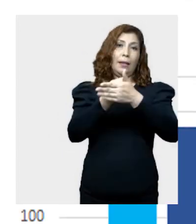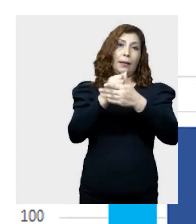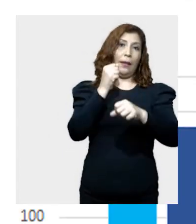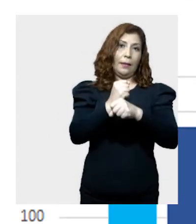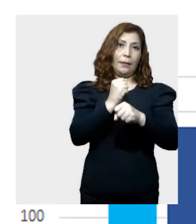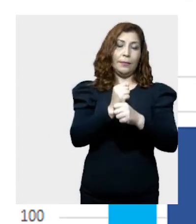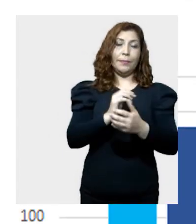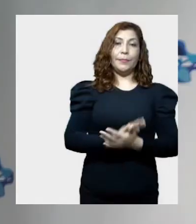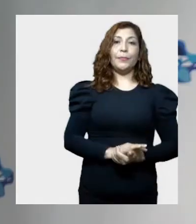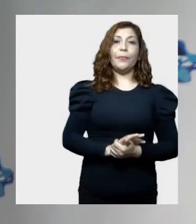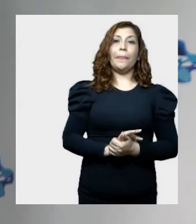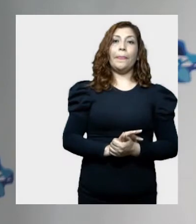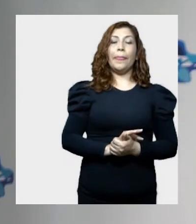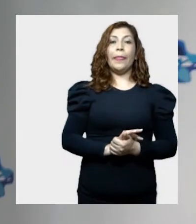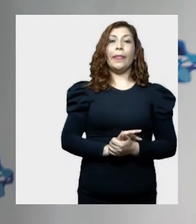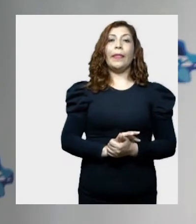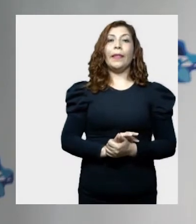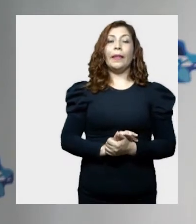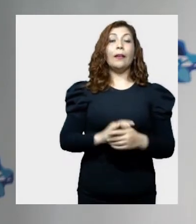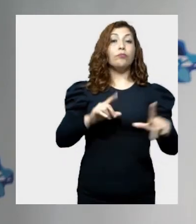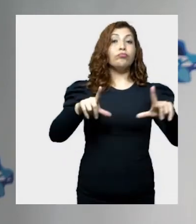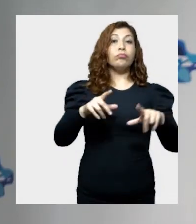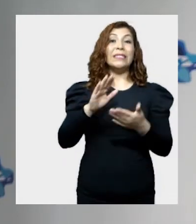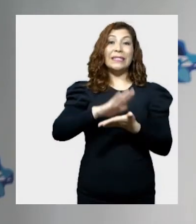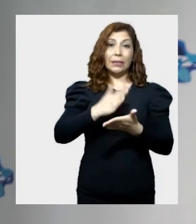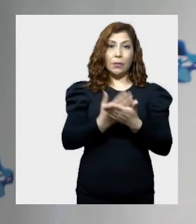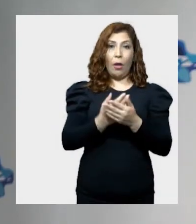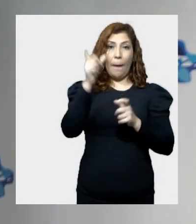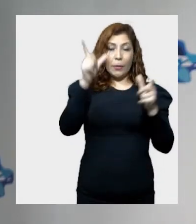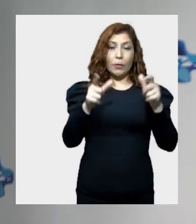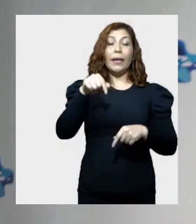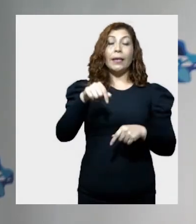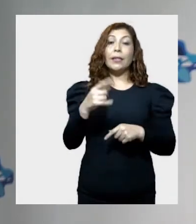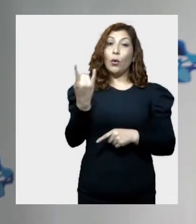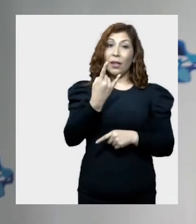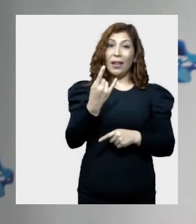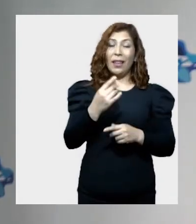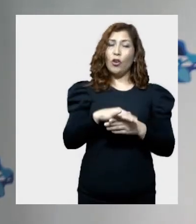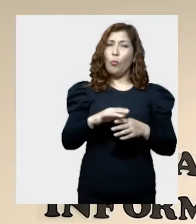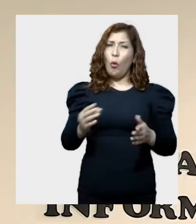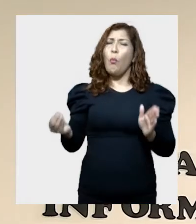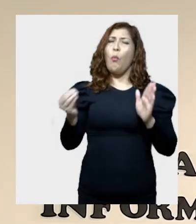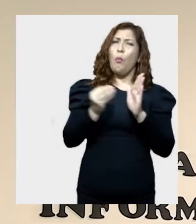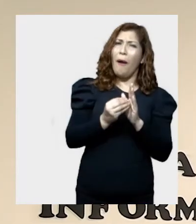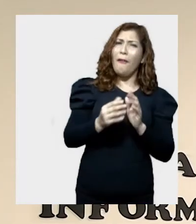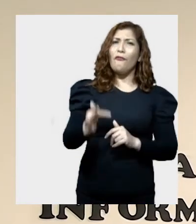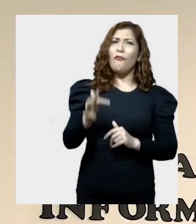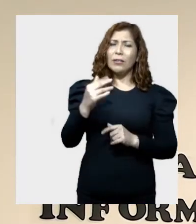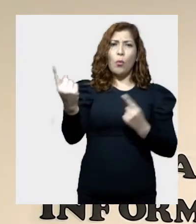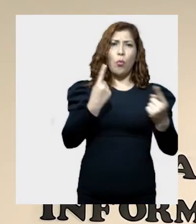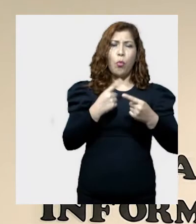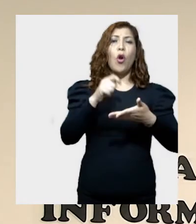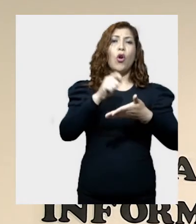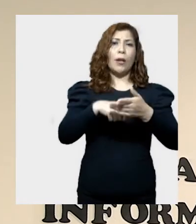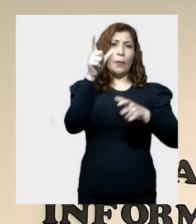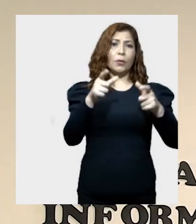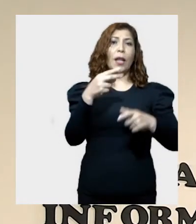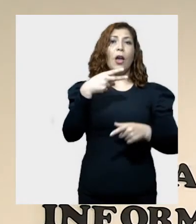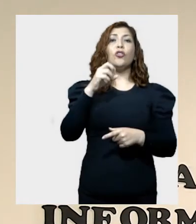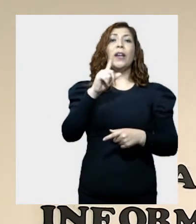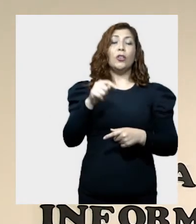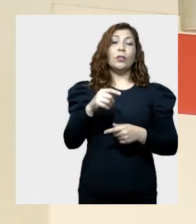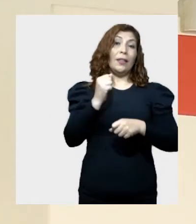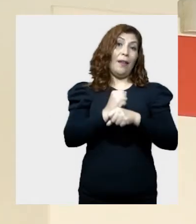trabajo. Gestión salud del personal. Esta unidad debió ser reforzada con la contratación de funcionarios a honorarios